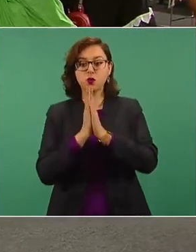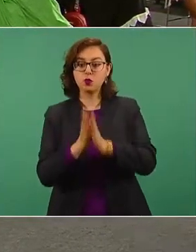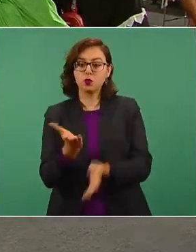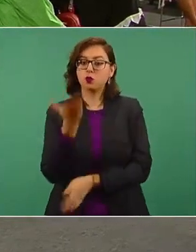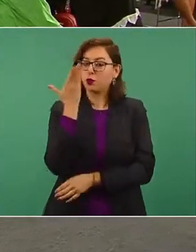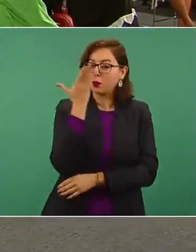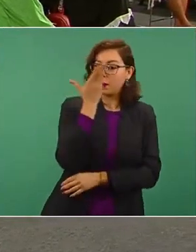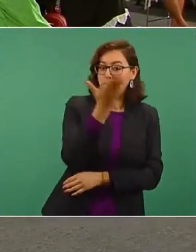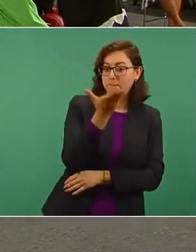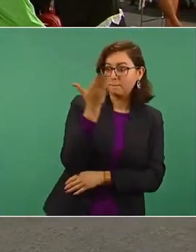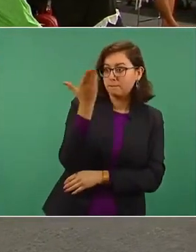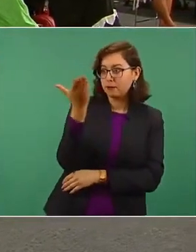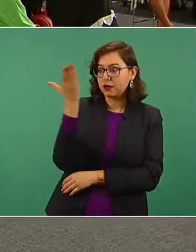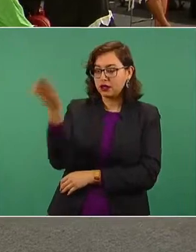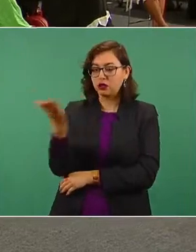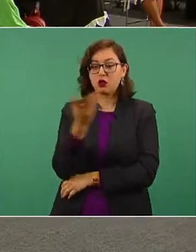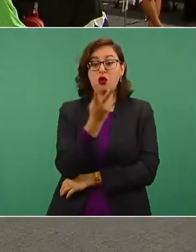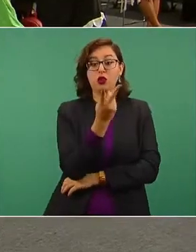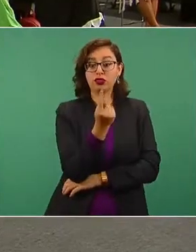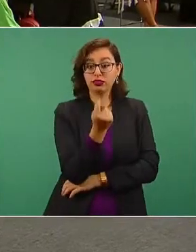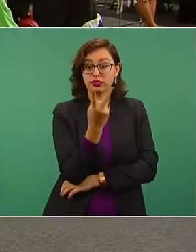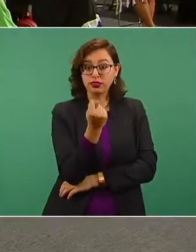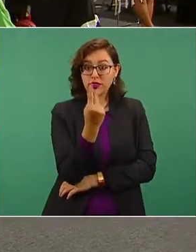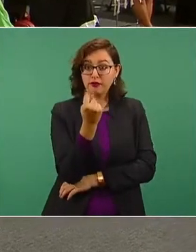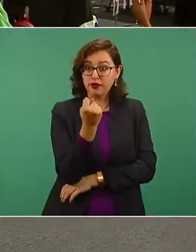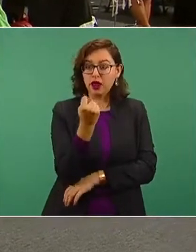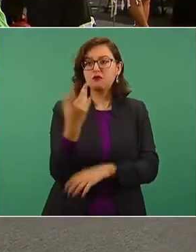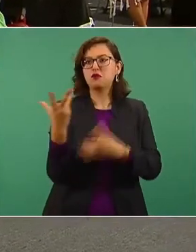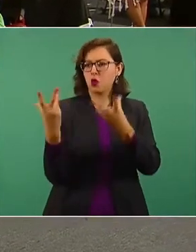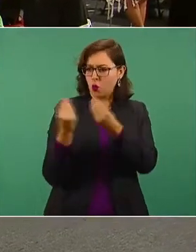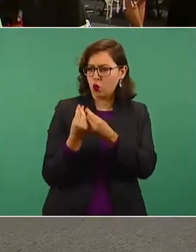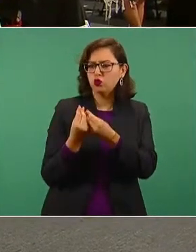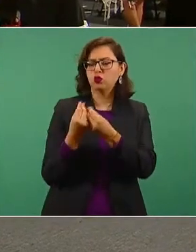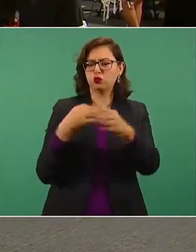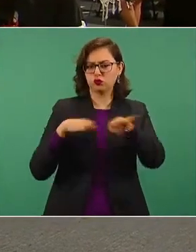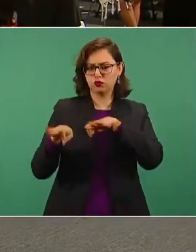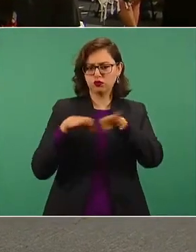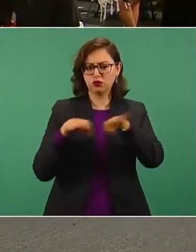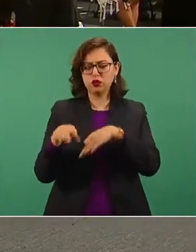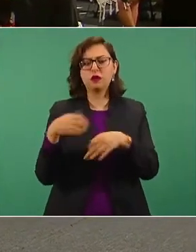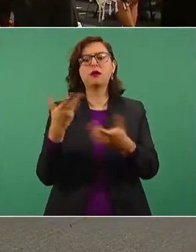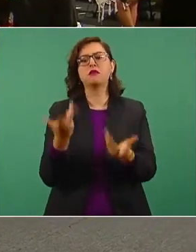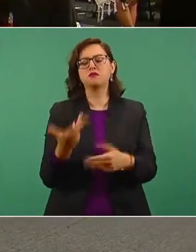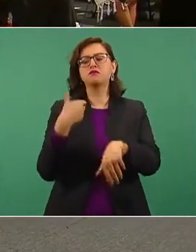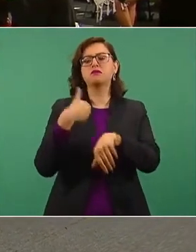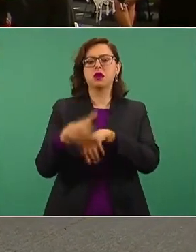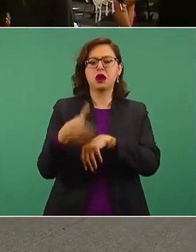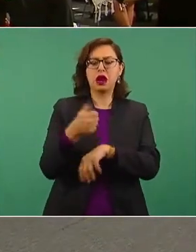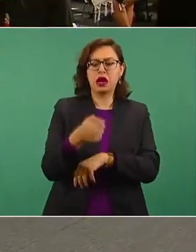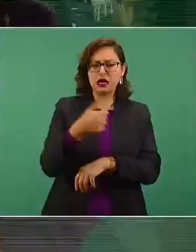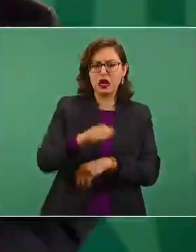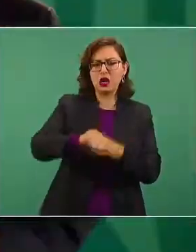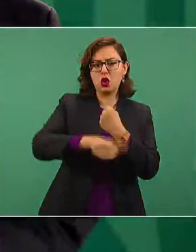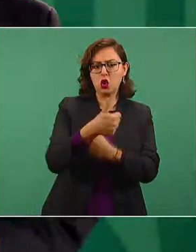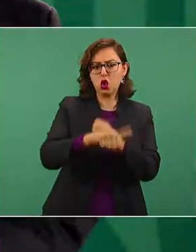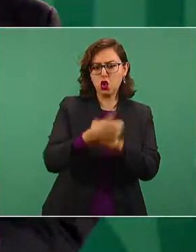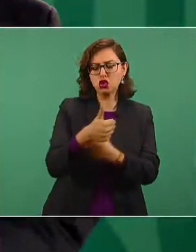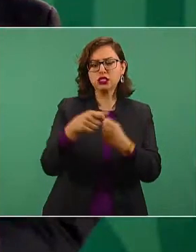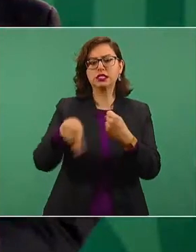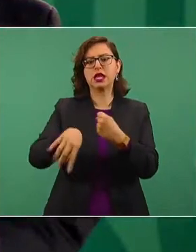vinculados con el Estado, al Canal 11, al